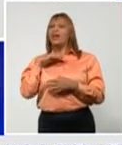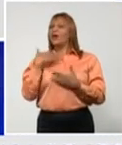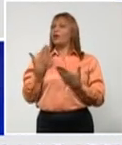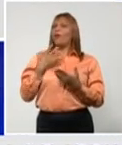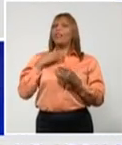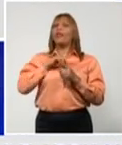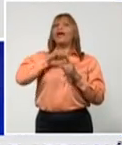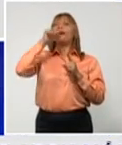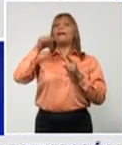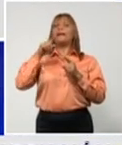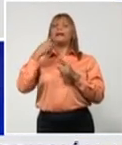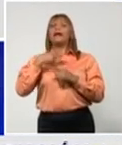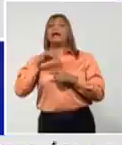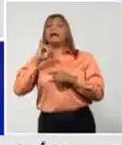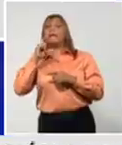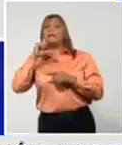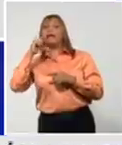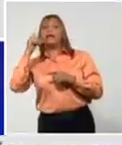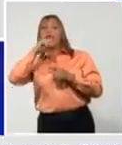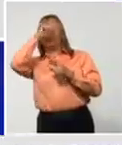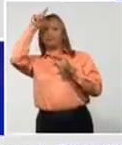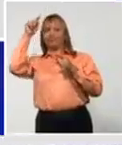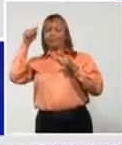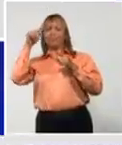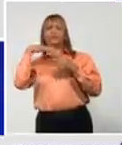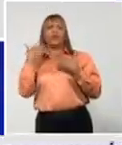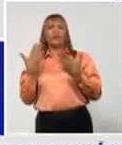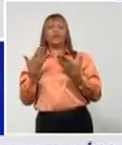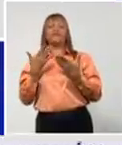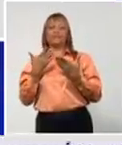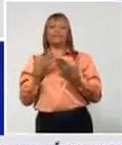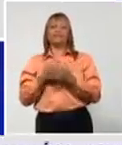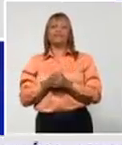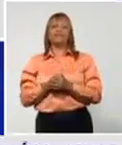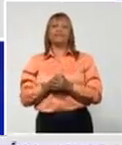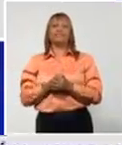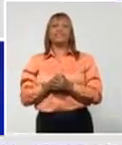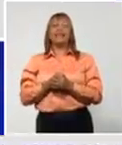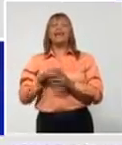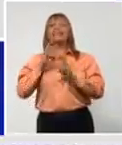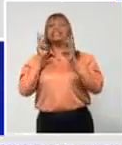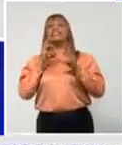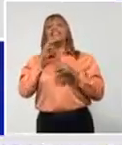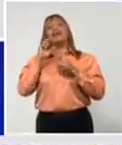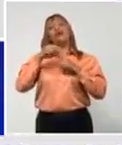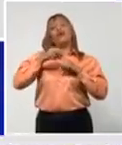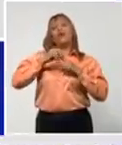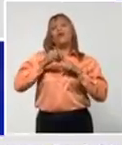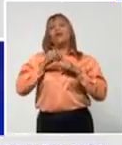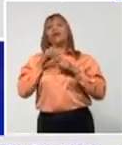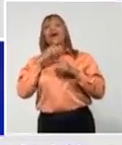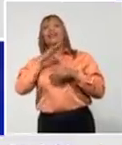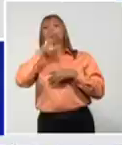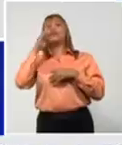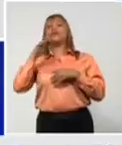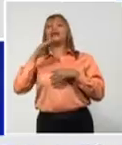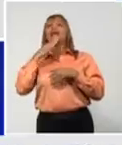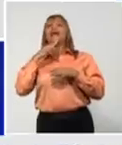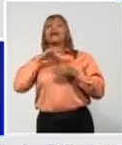¿Y cómo es la curva? Salió hasta un meme simpático que un hombre decía, mire, dice Durán que las curvas se están aplanando,